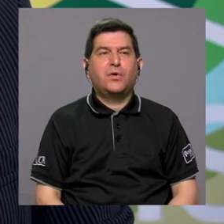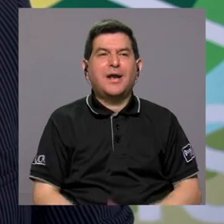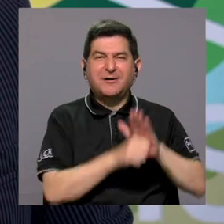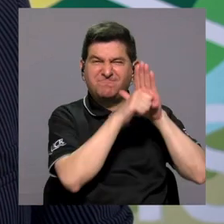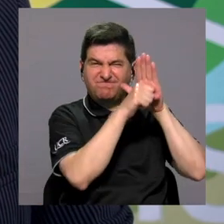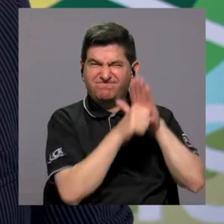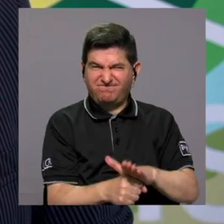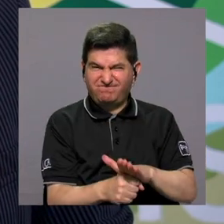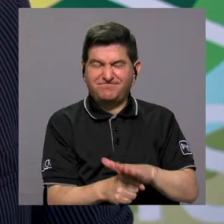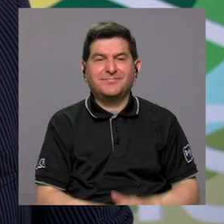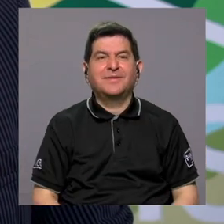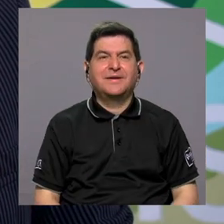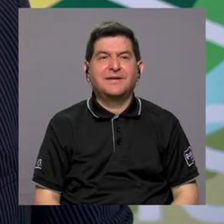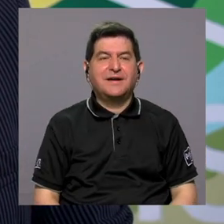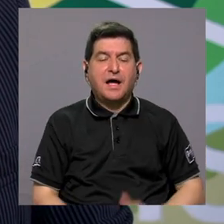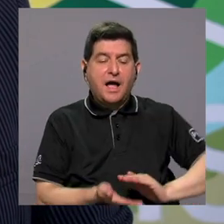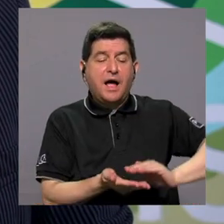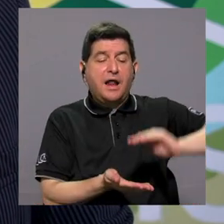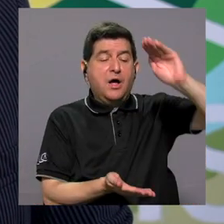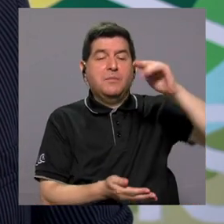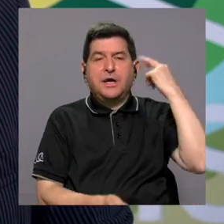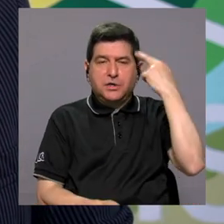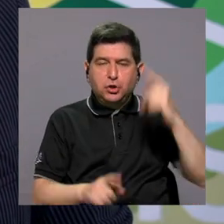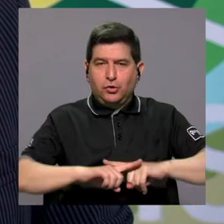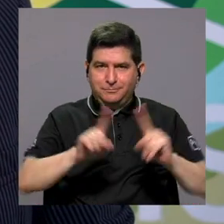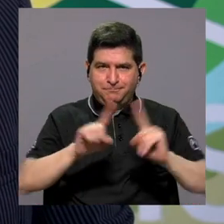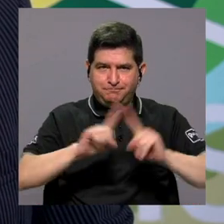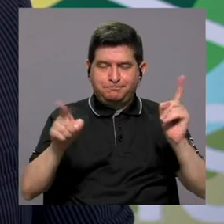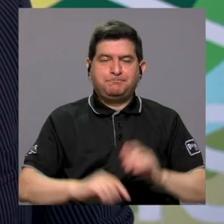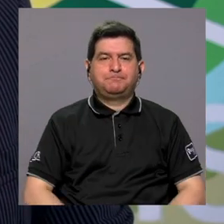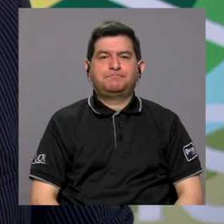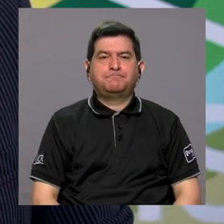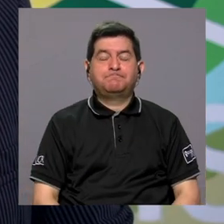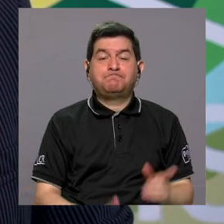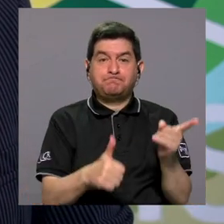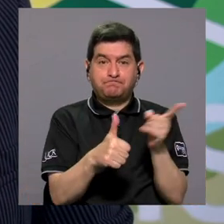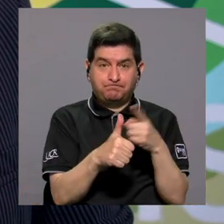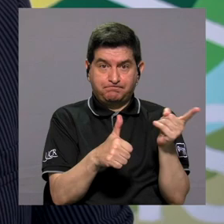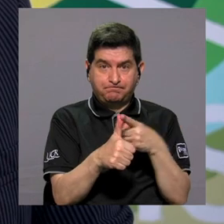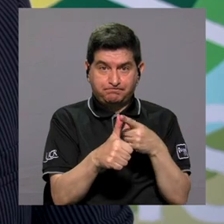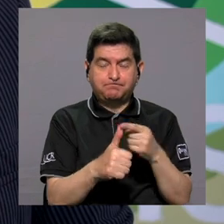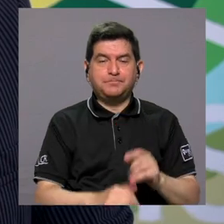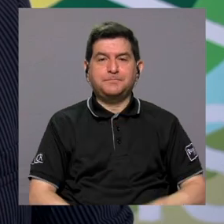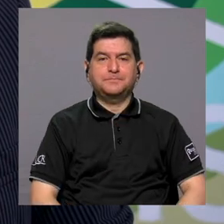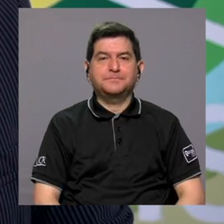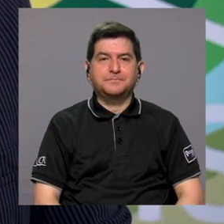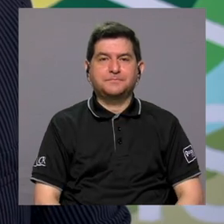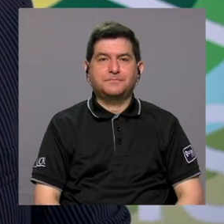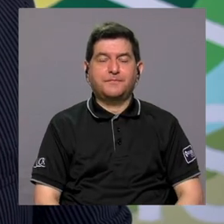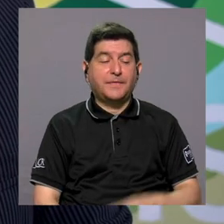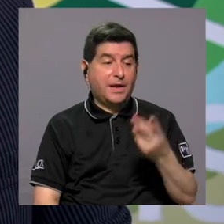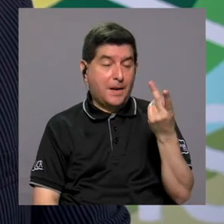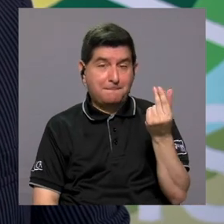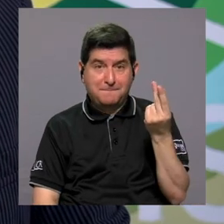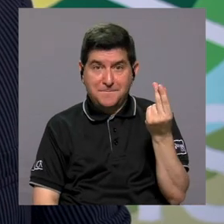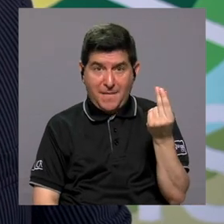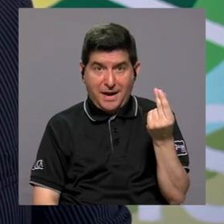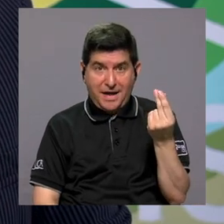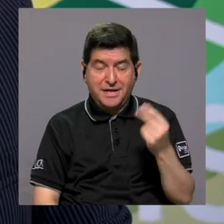presiones hacia la alza por varias razones la primera es que los precios